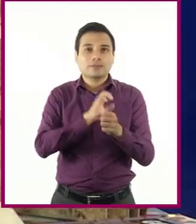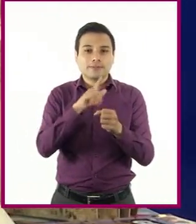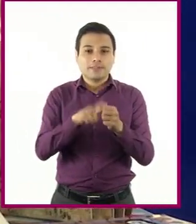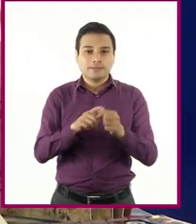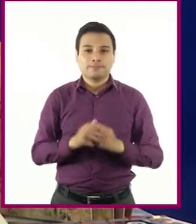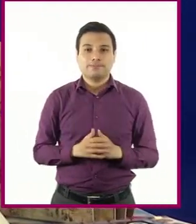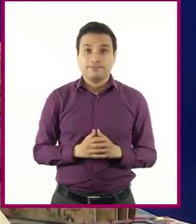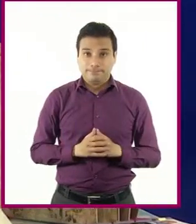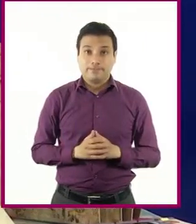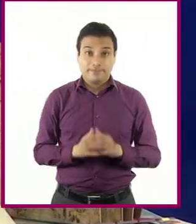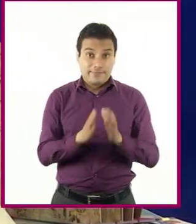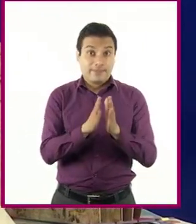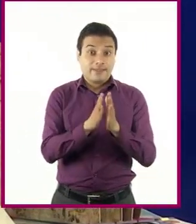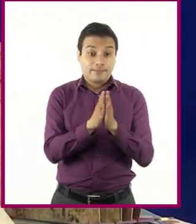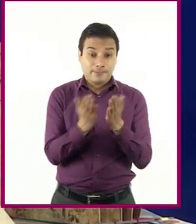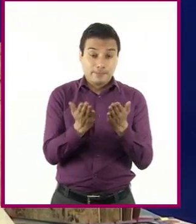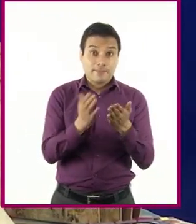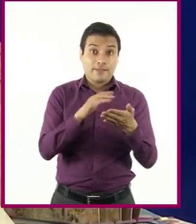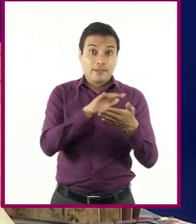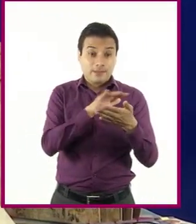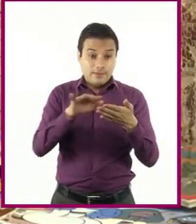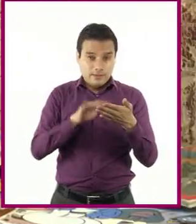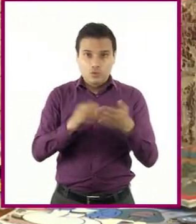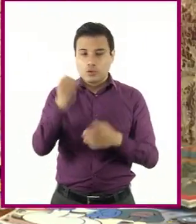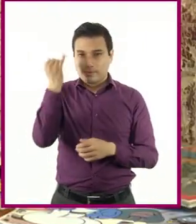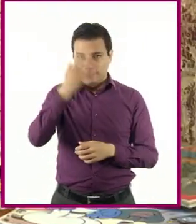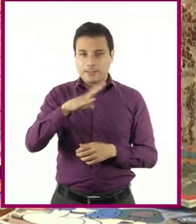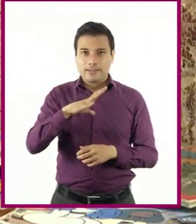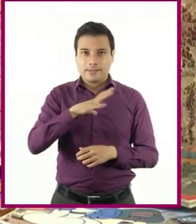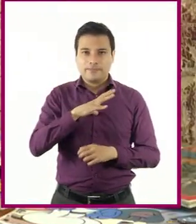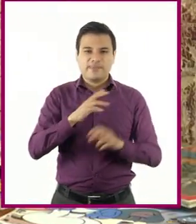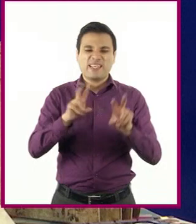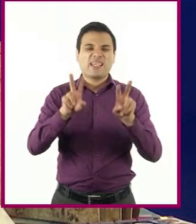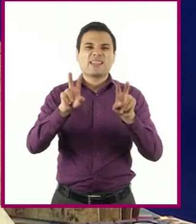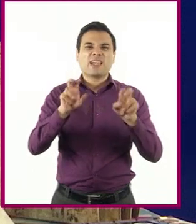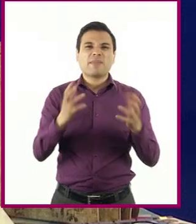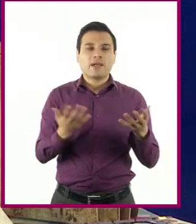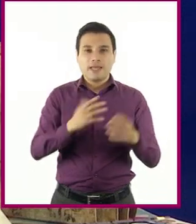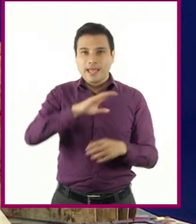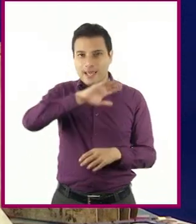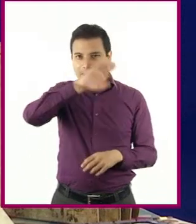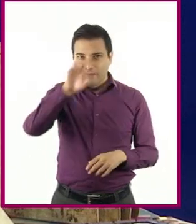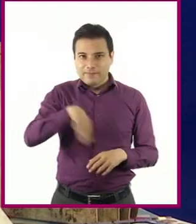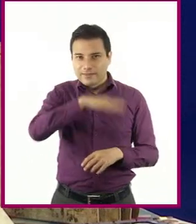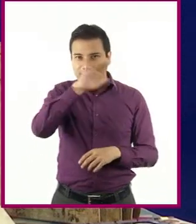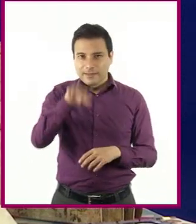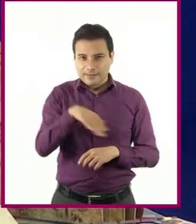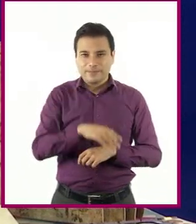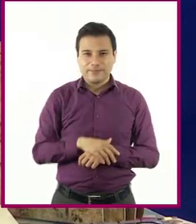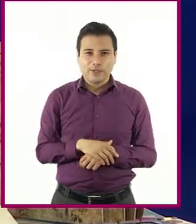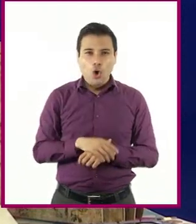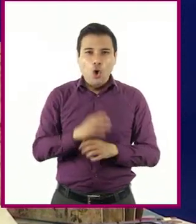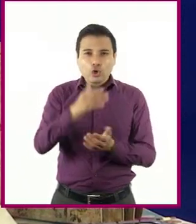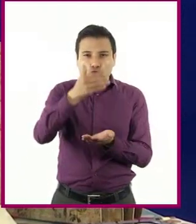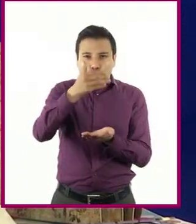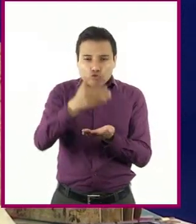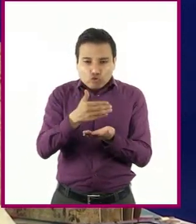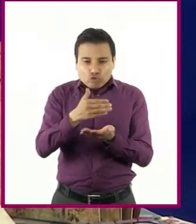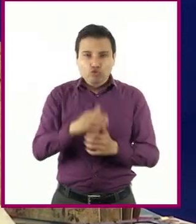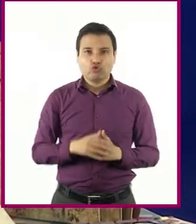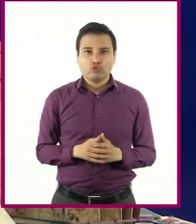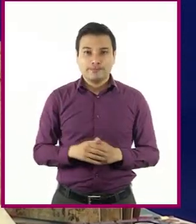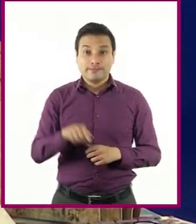de texto e imagen, como la historieta. Era de un elefantito que se bañaba con su trompita y cuando el niño se